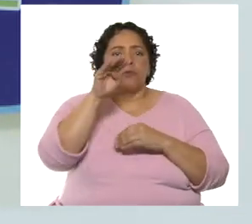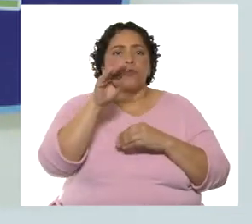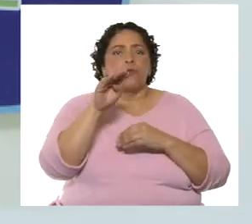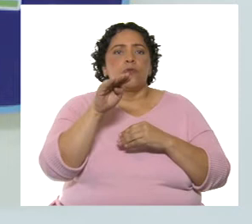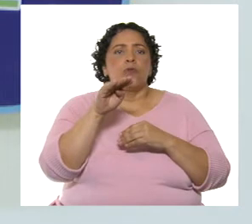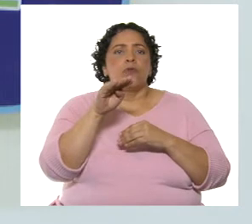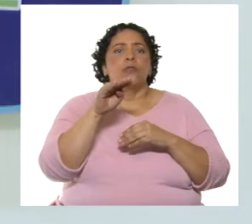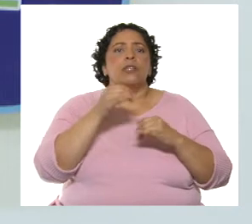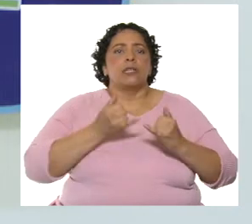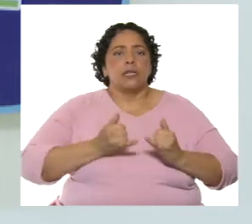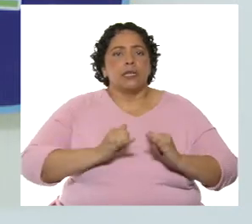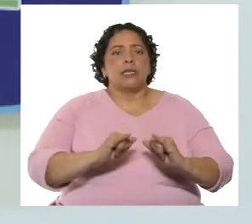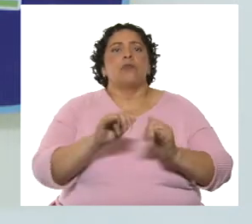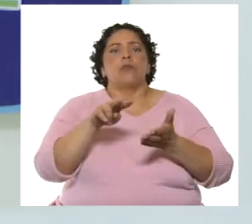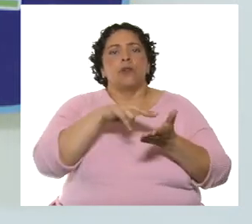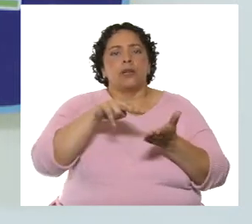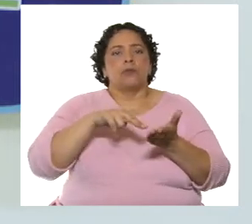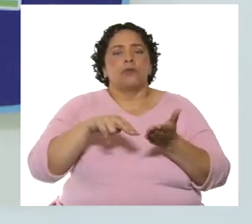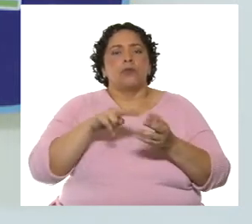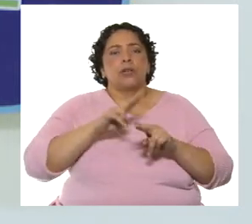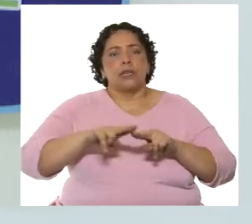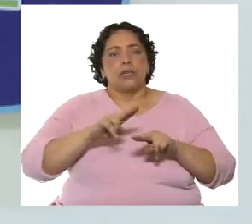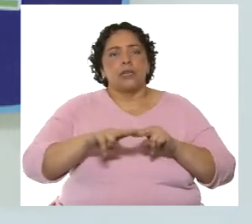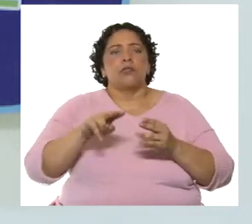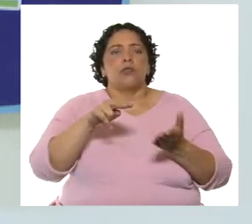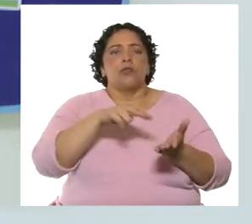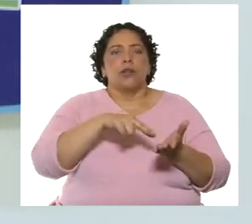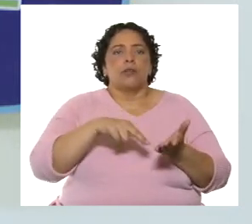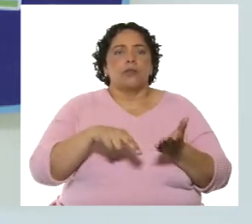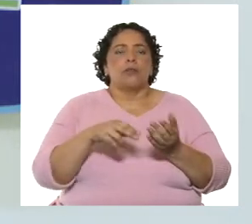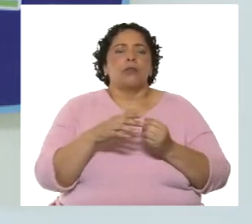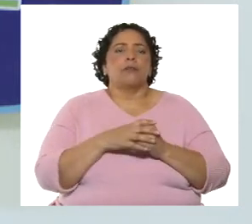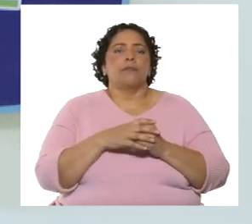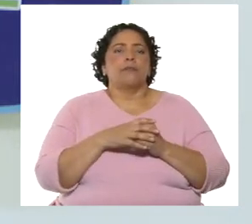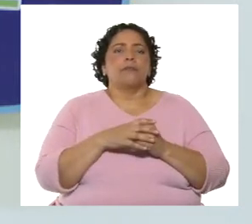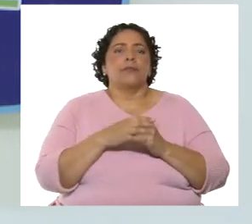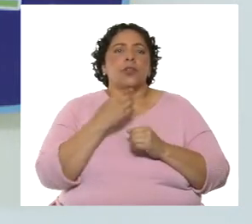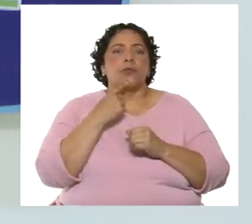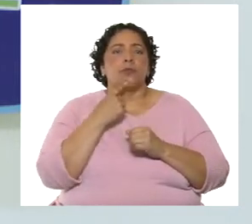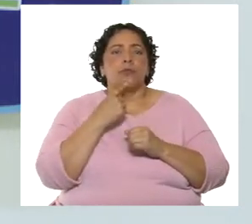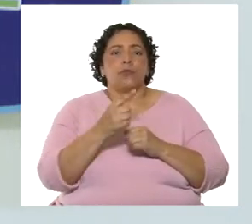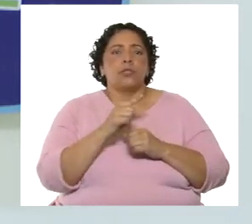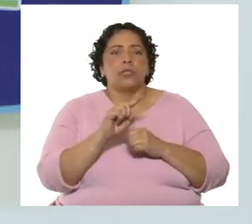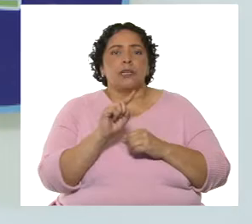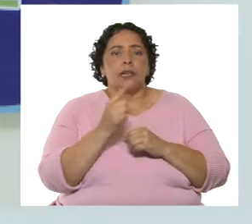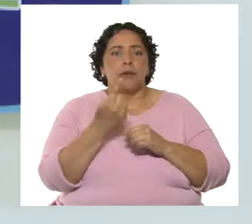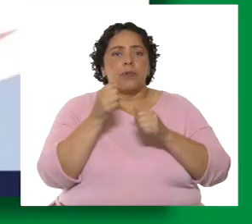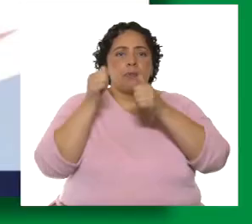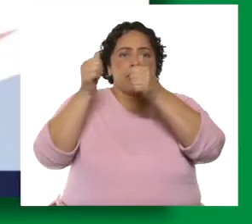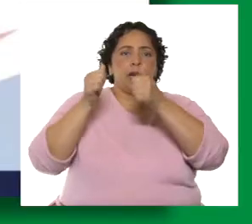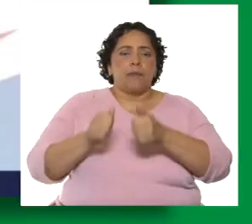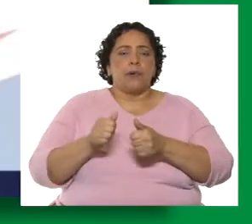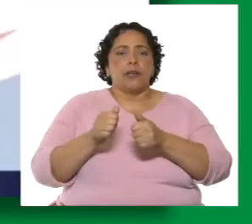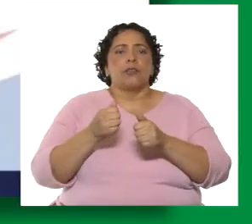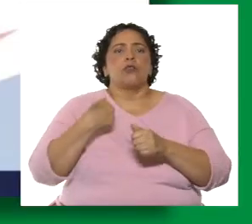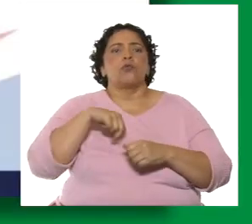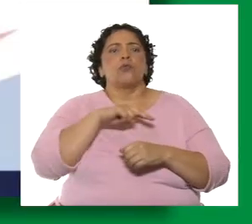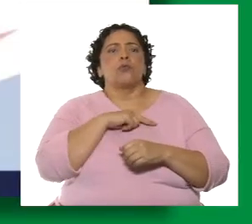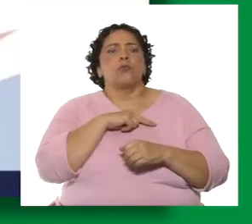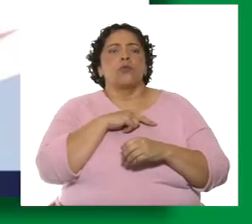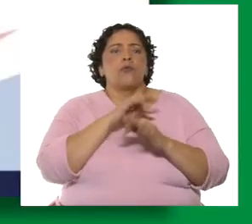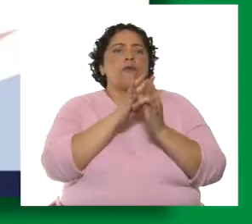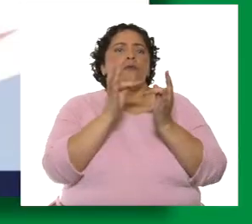también hijos lectores, niños lectores. Como nos lo refiere la primera lámina, ¿de qué manera